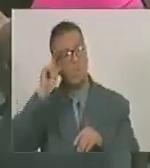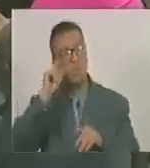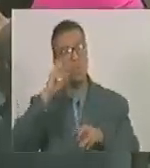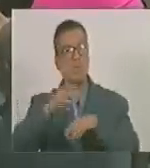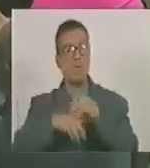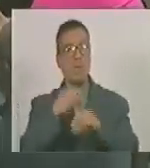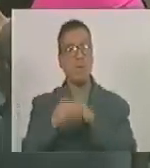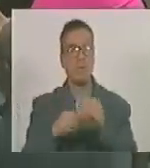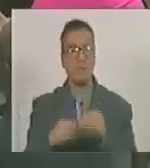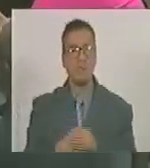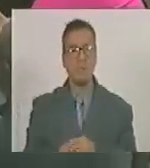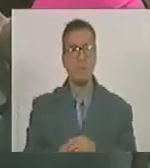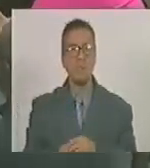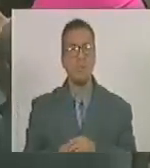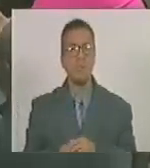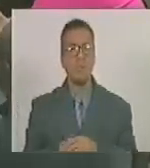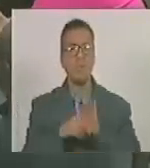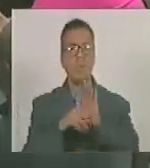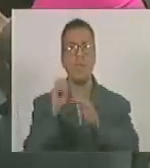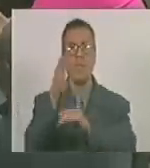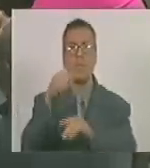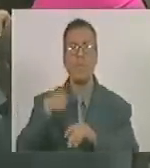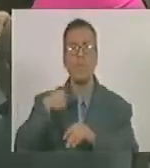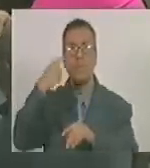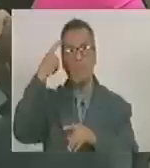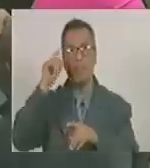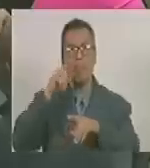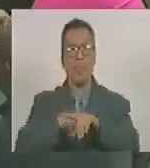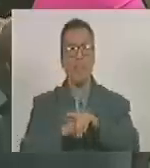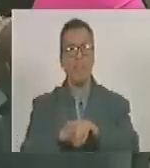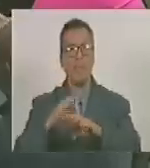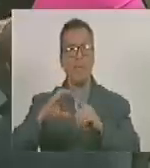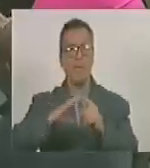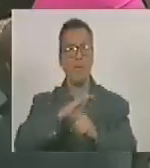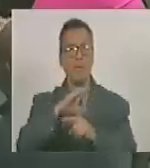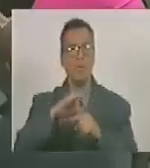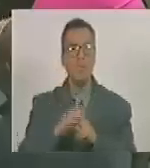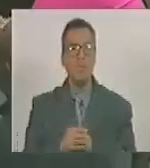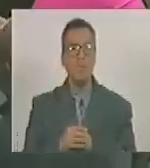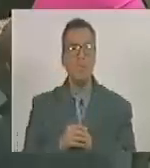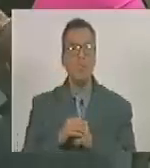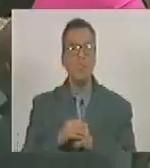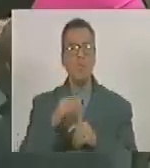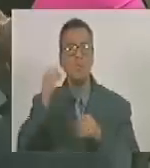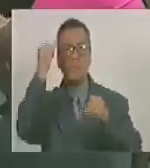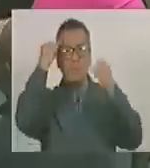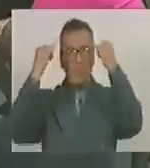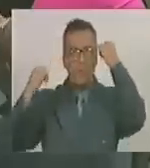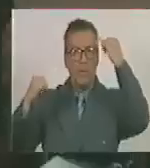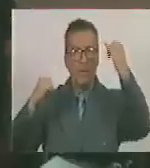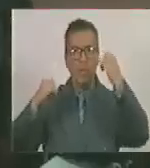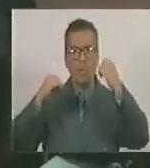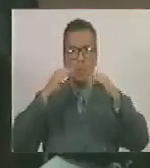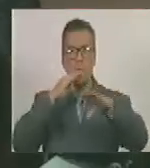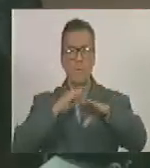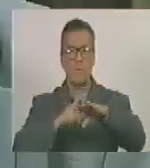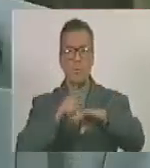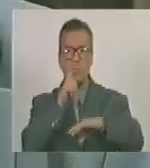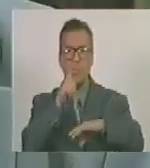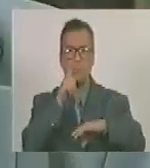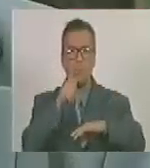hacerse coro de lo que es sin duda una estrategia miserable.